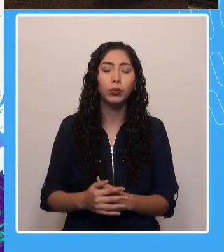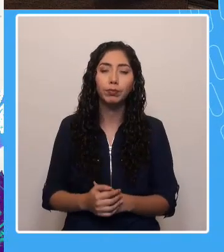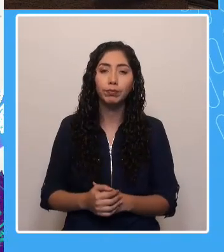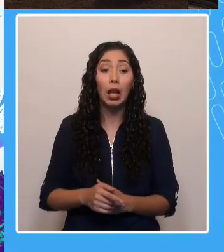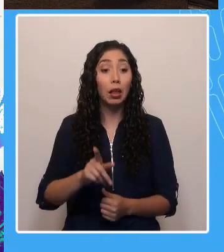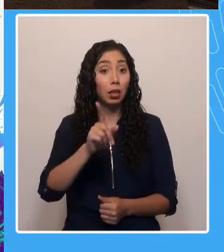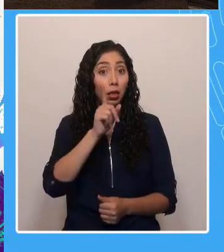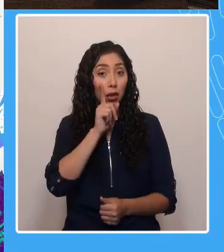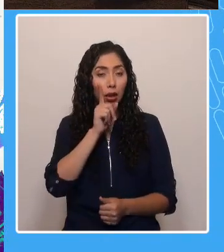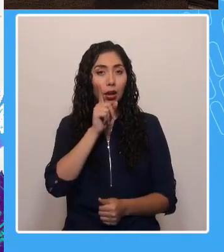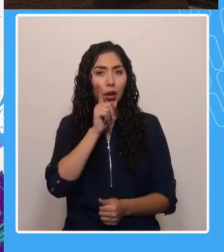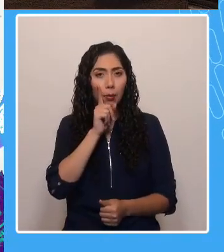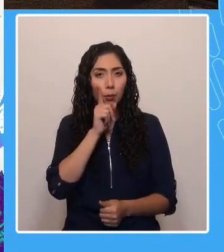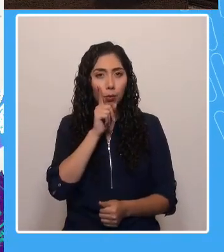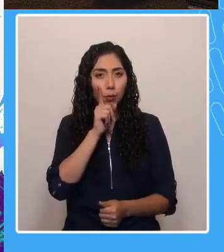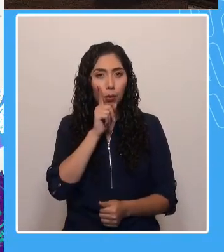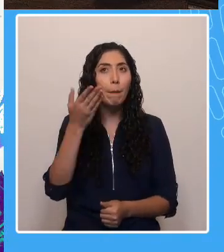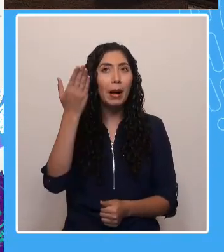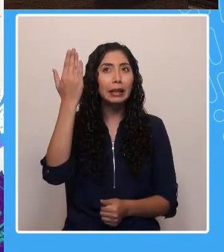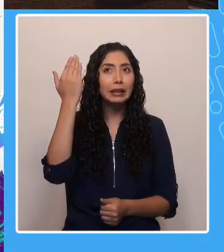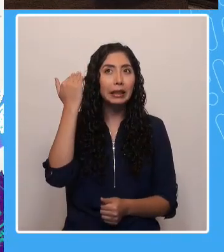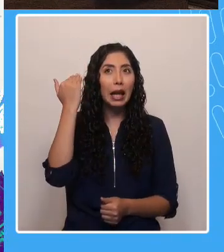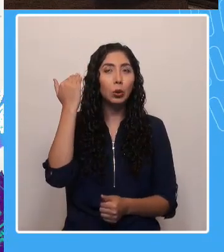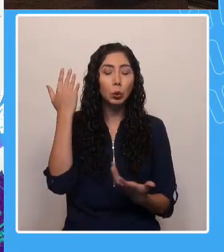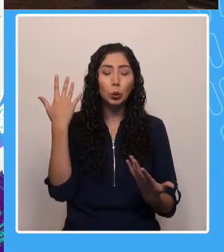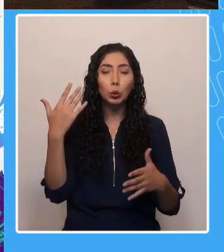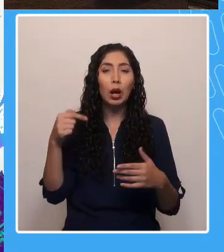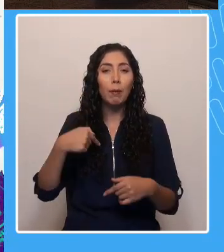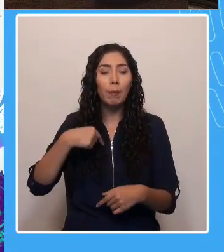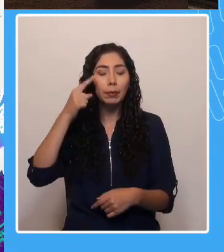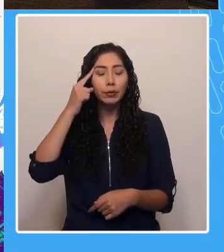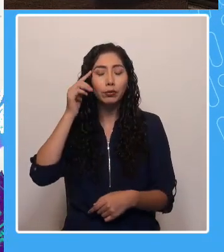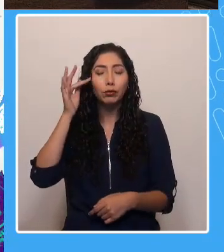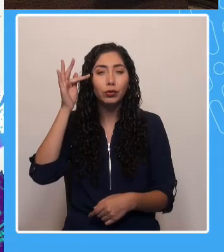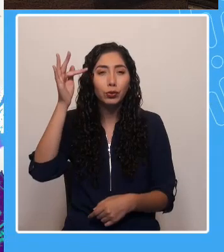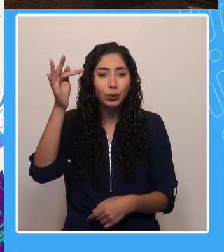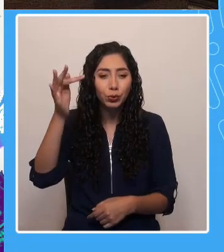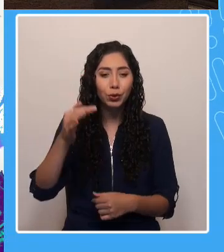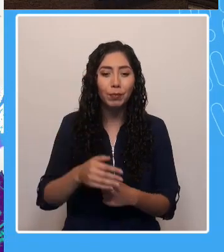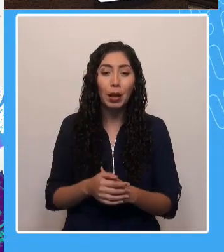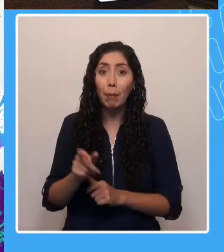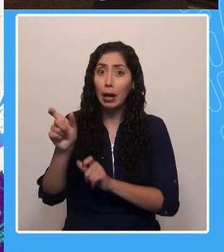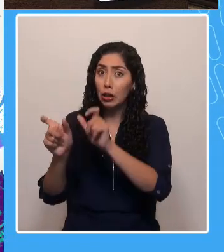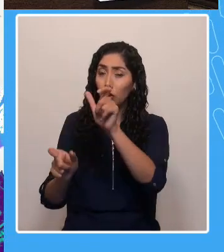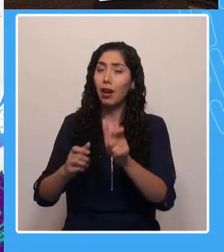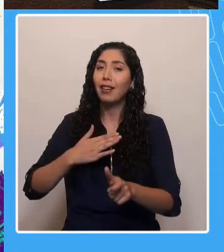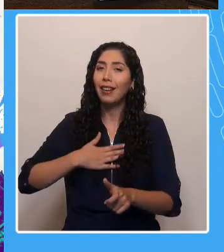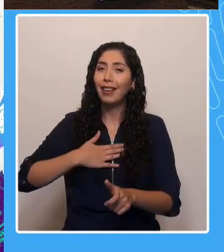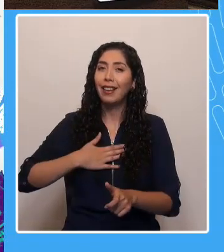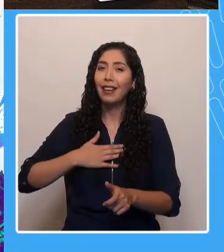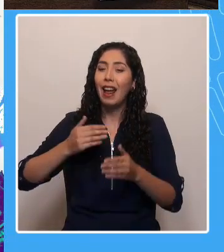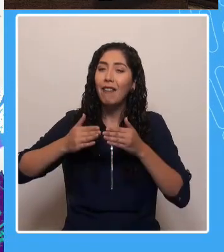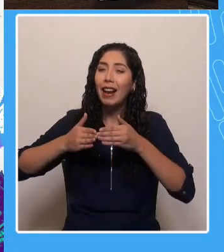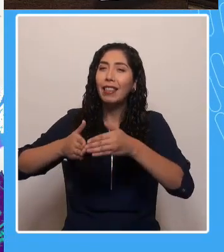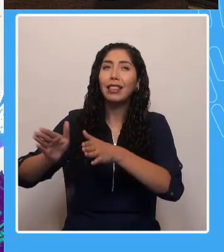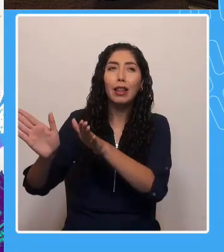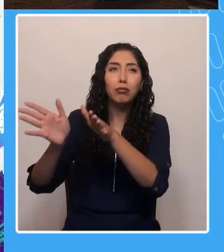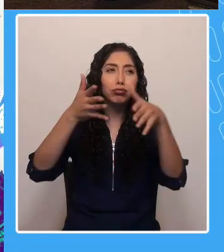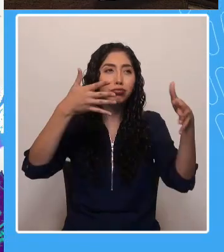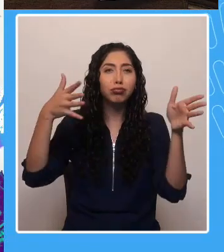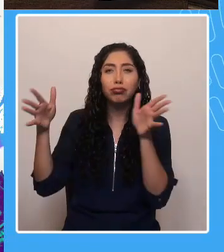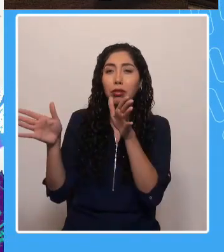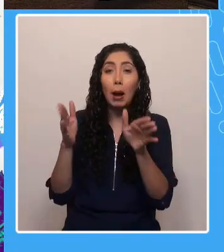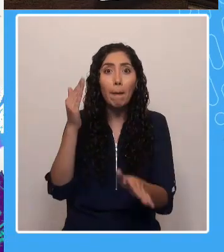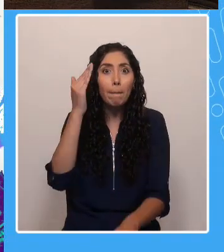un espléndido pasado por delante. Para los navegantes con ganas de viento, la memoria es un puerto